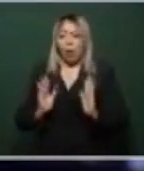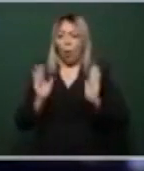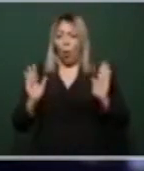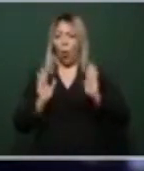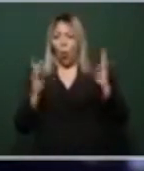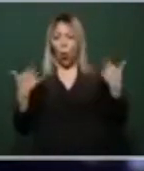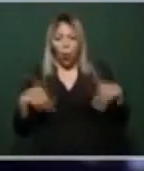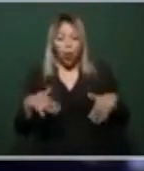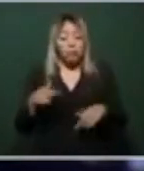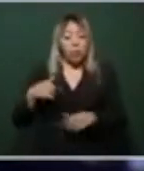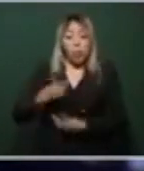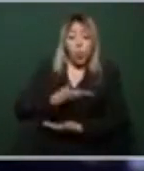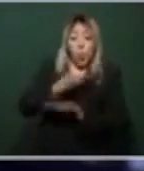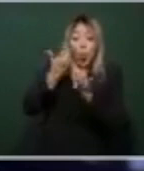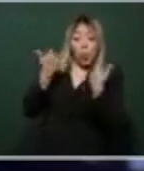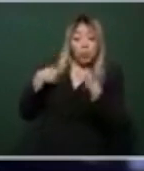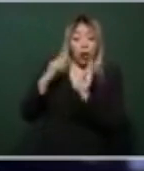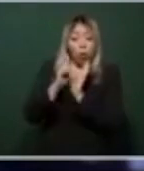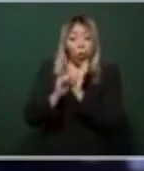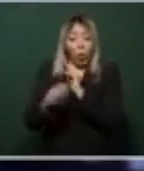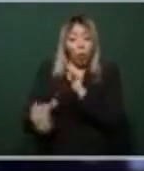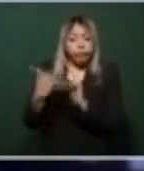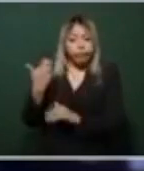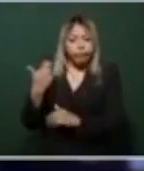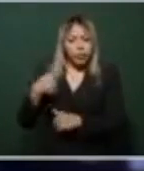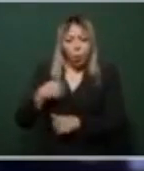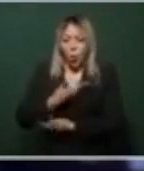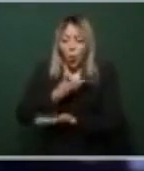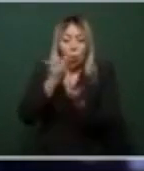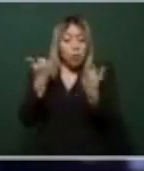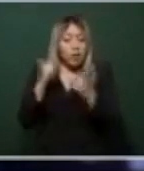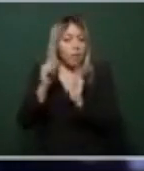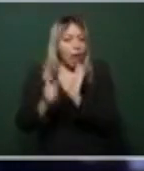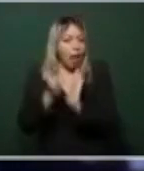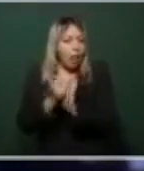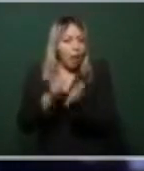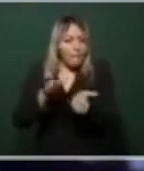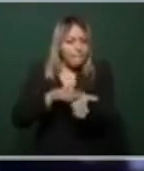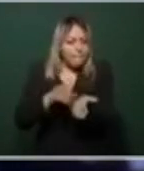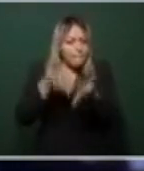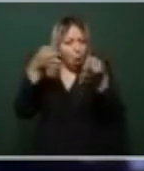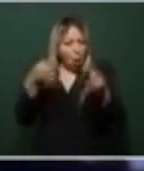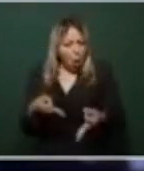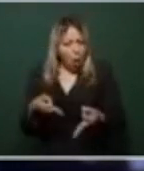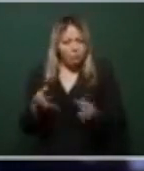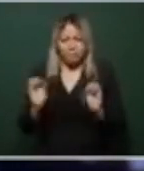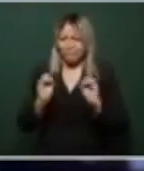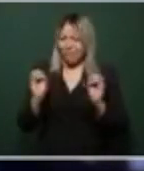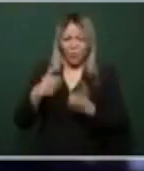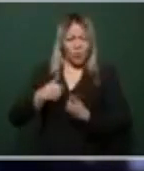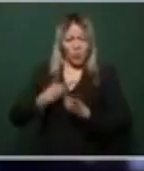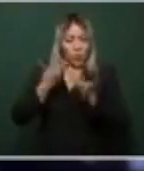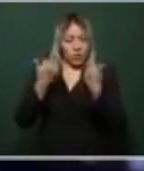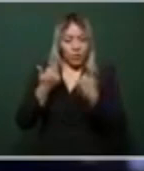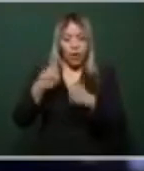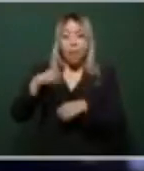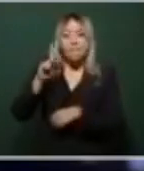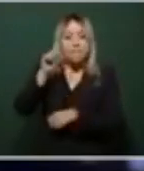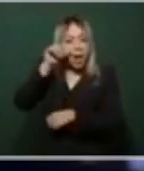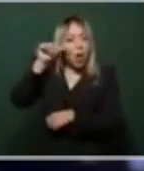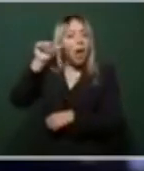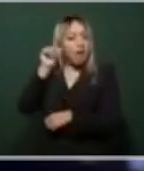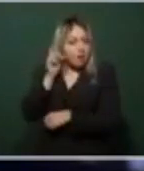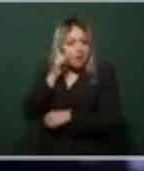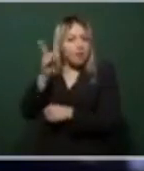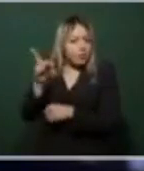dice: yo me entero por un tuit, no me entero por una vía legal, no me entero por una vía formal. Lo que la unidad del día de ayer decía es: sí se le